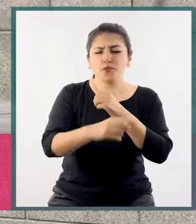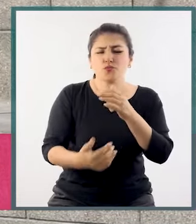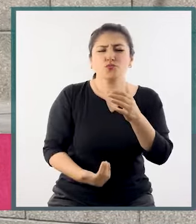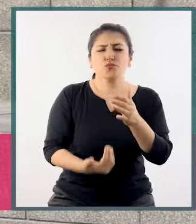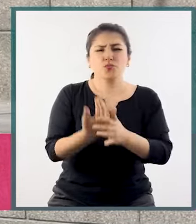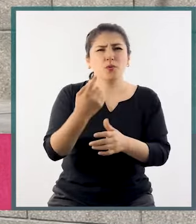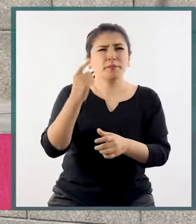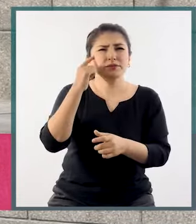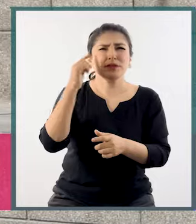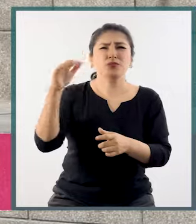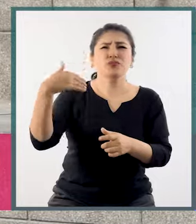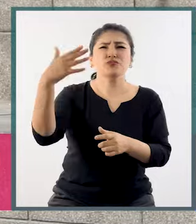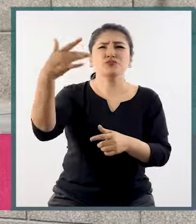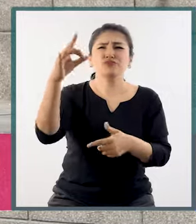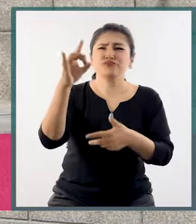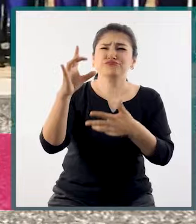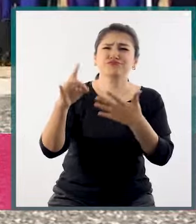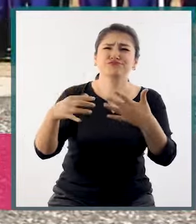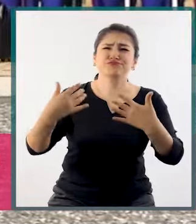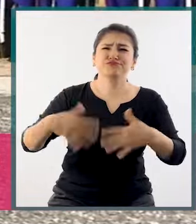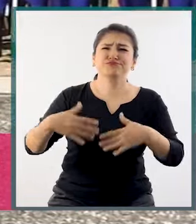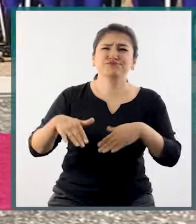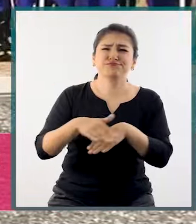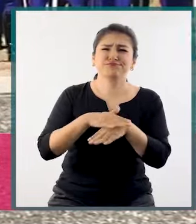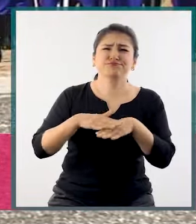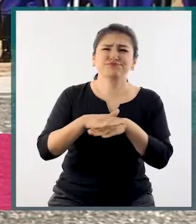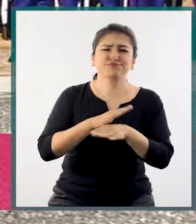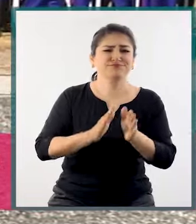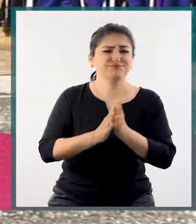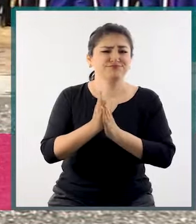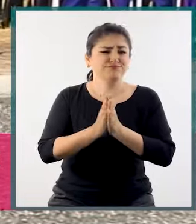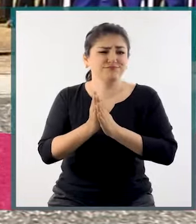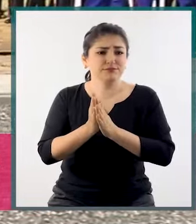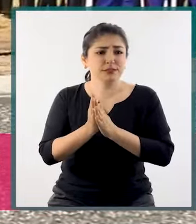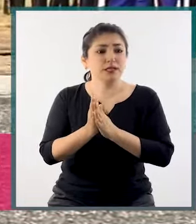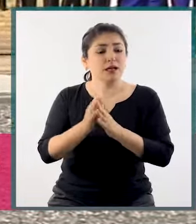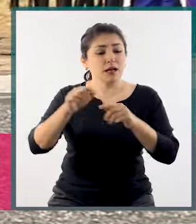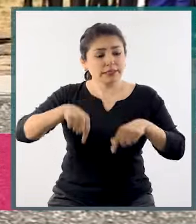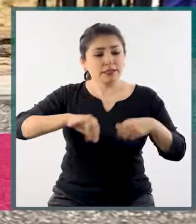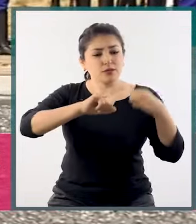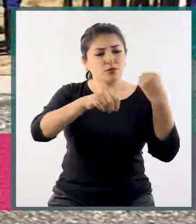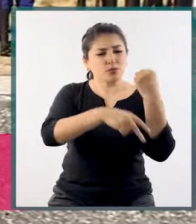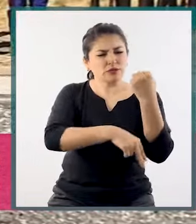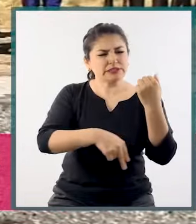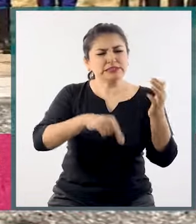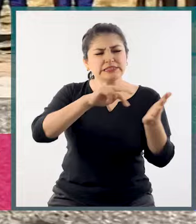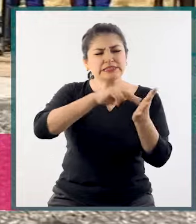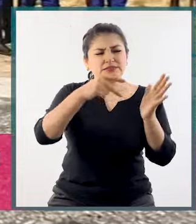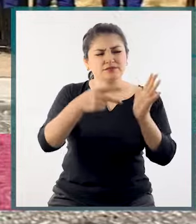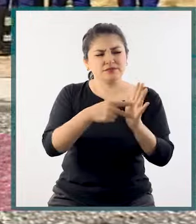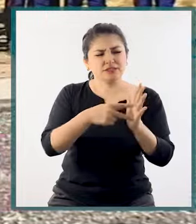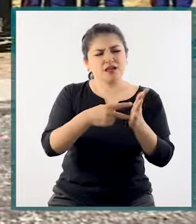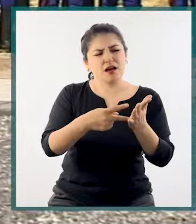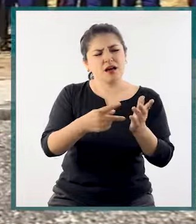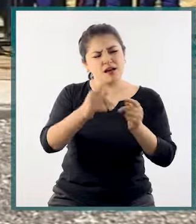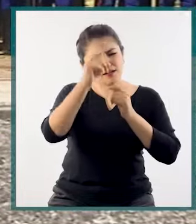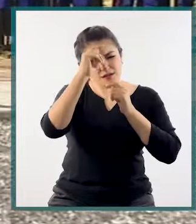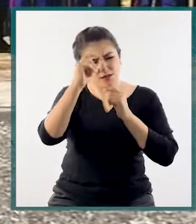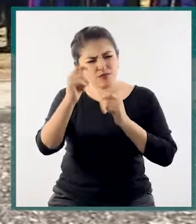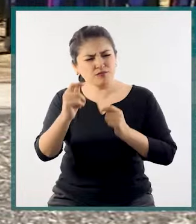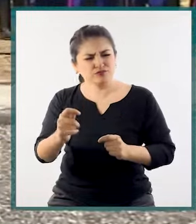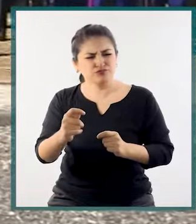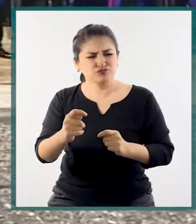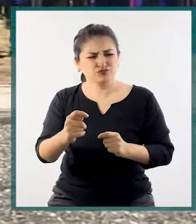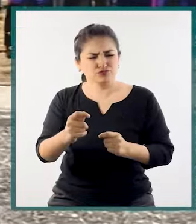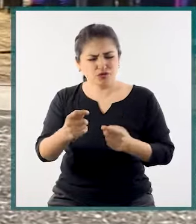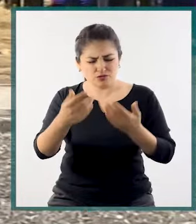el futuro. Junín representa, sobre todo, el honor, el valor y el aplomo